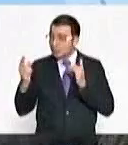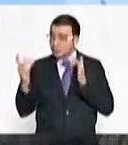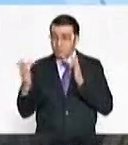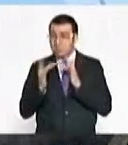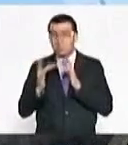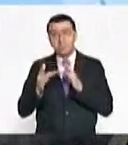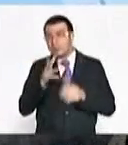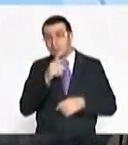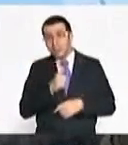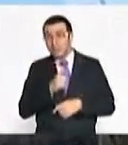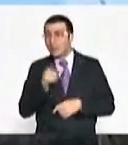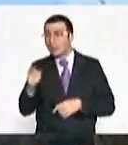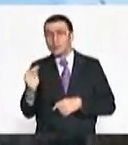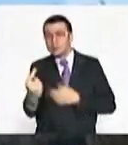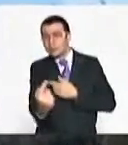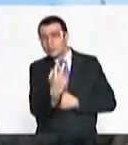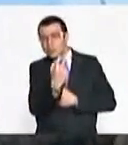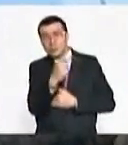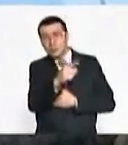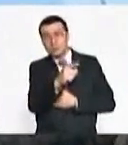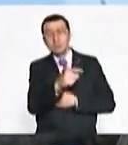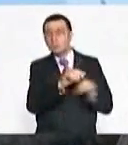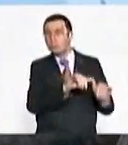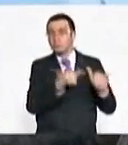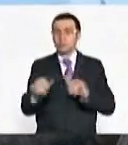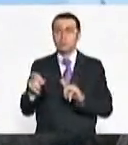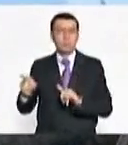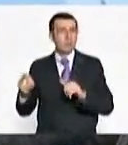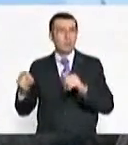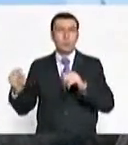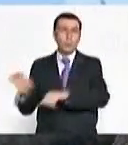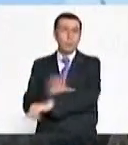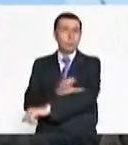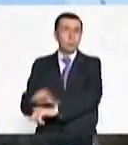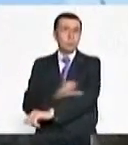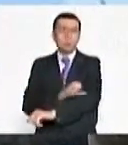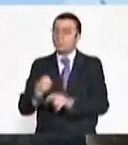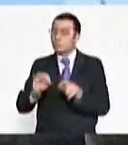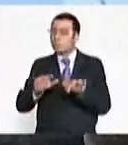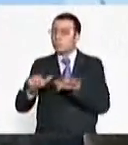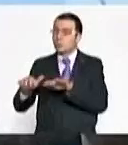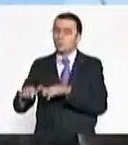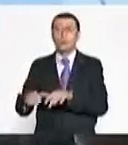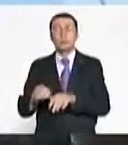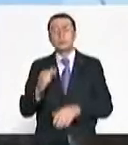sus televisores, sus computadores son televisores, no sino que busquen